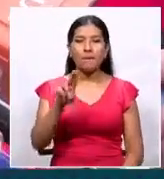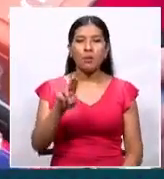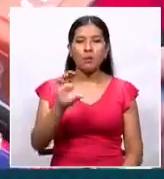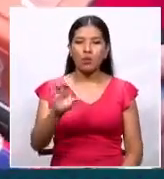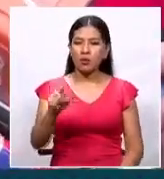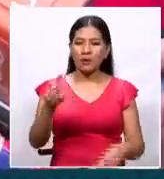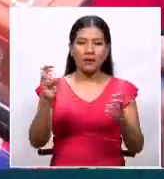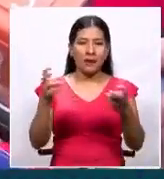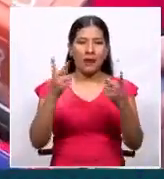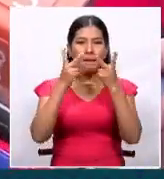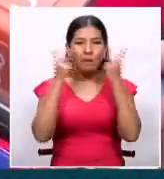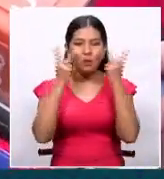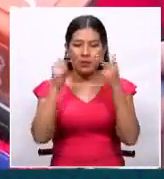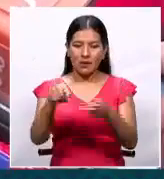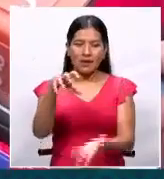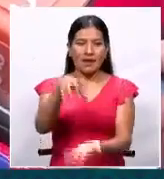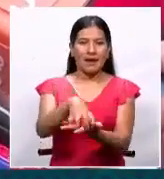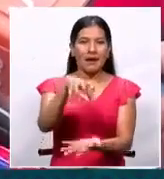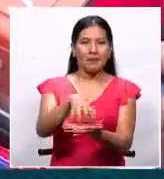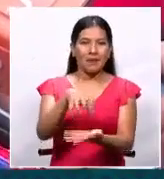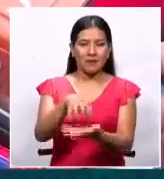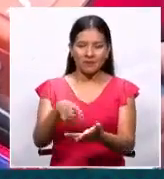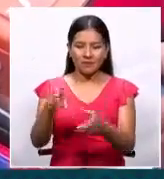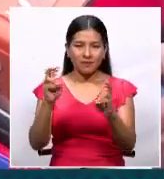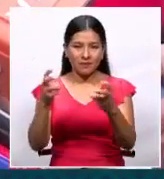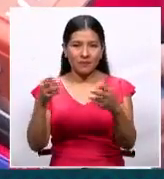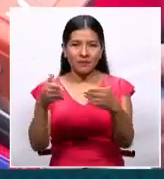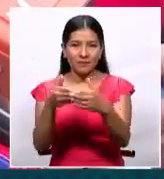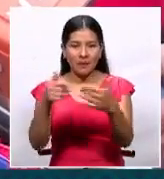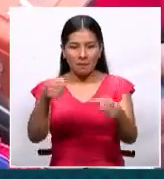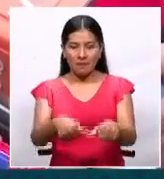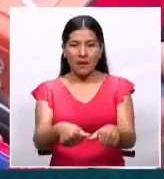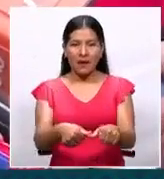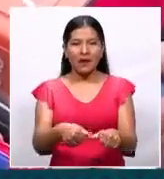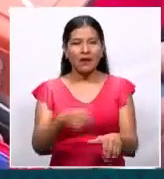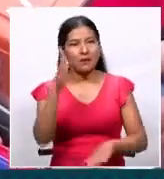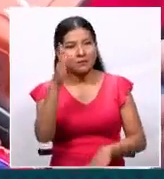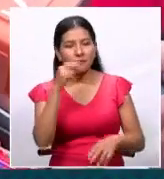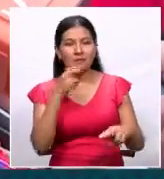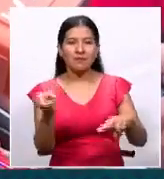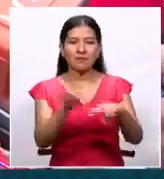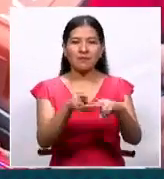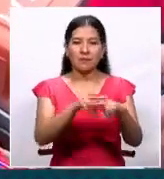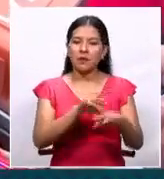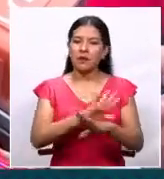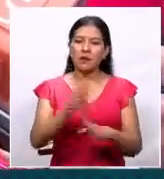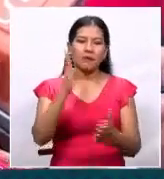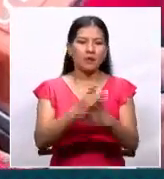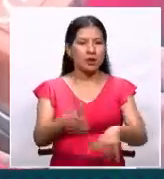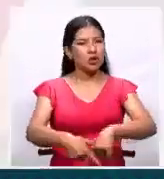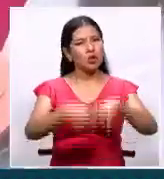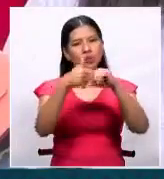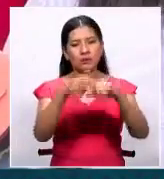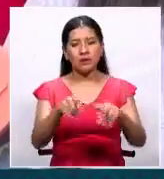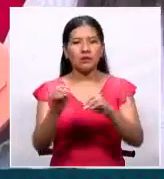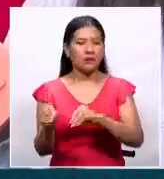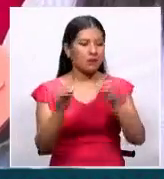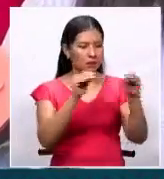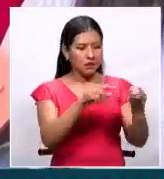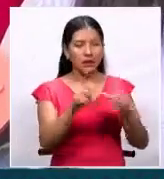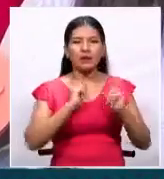Puma, los que tomaban en la Camacho, van a tener que tomarlo de acá, de la plaza del Teatro al Aire Libre. Eso sí, vamos a mover la parada. Y